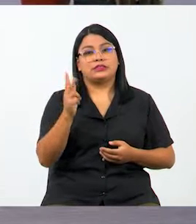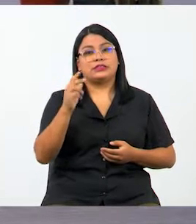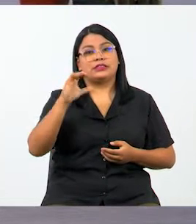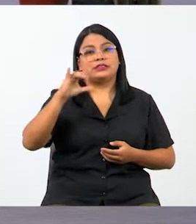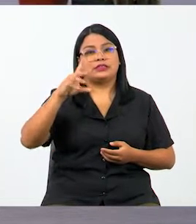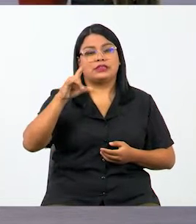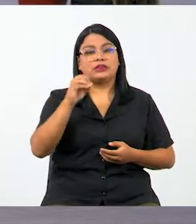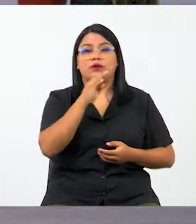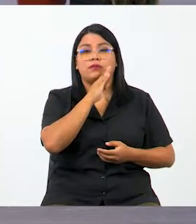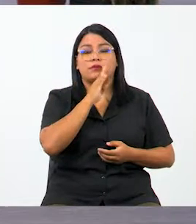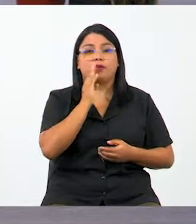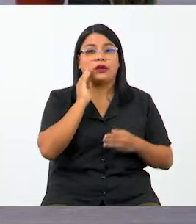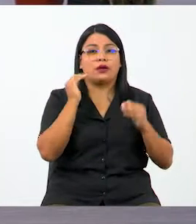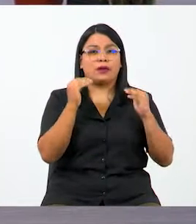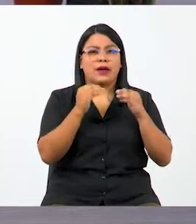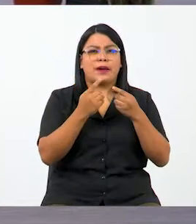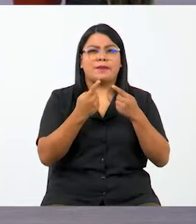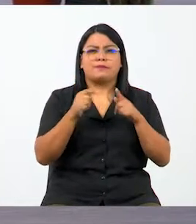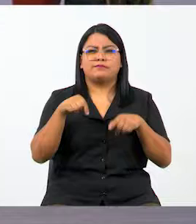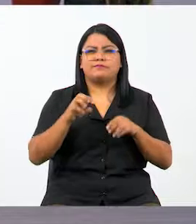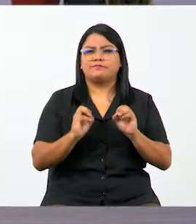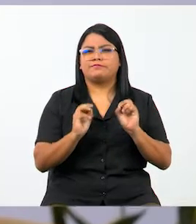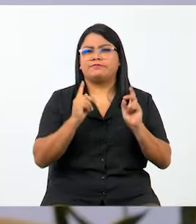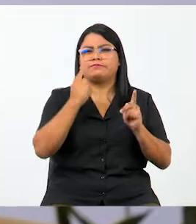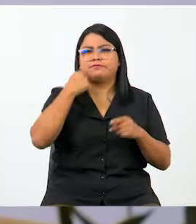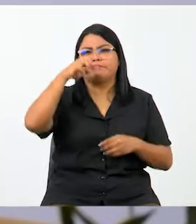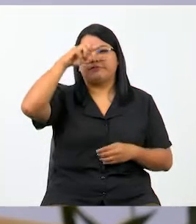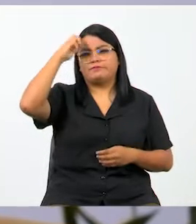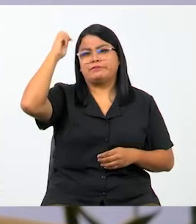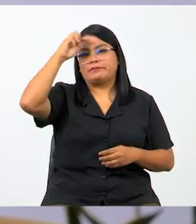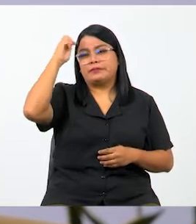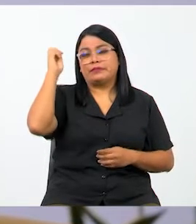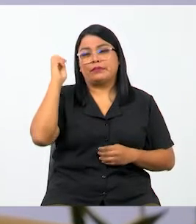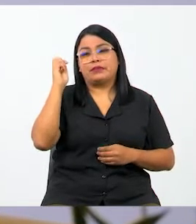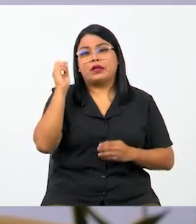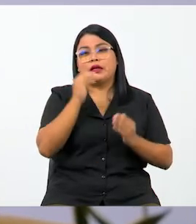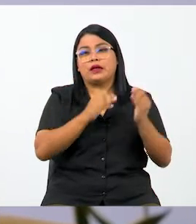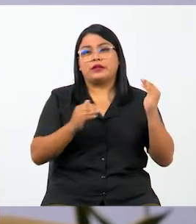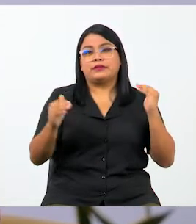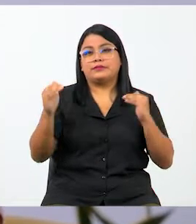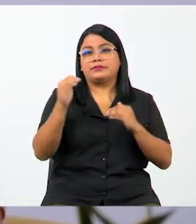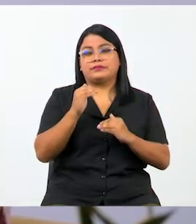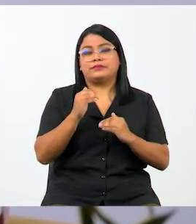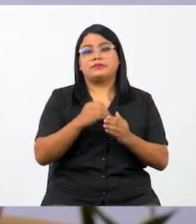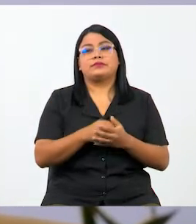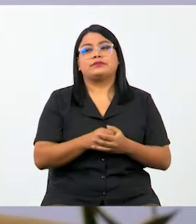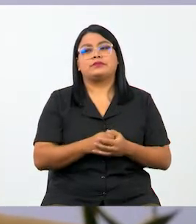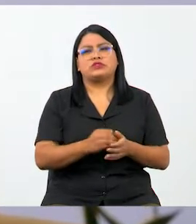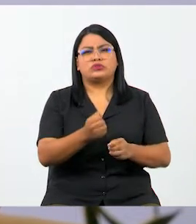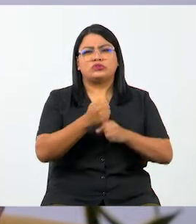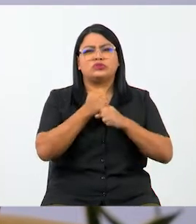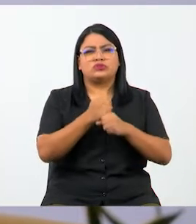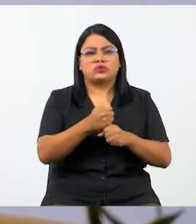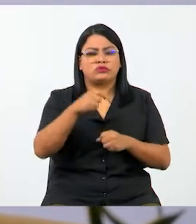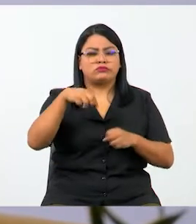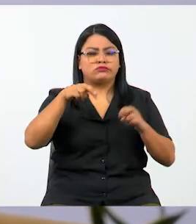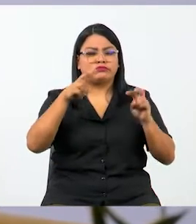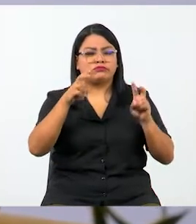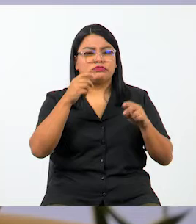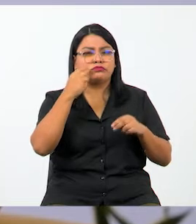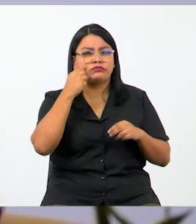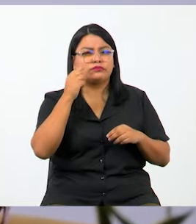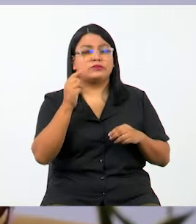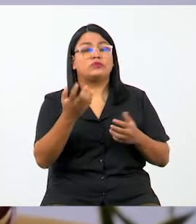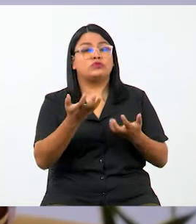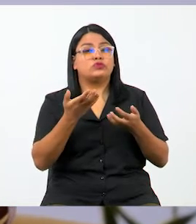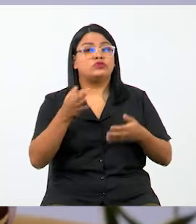para bachillerato. Pero en esta ocasión vamos a trabajar con este nivel y estoy muy segura que todo lo que hablemos el día de hoy será